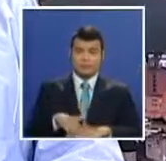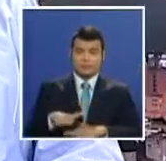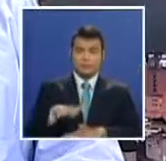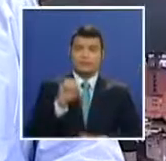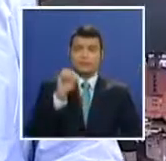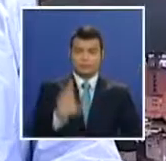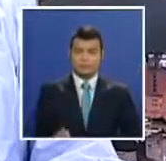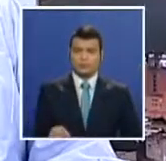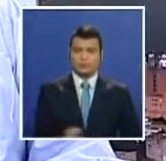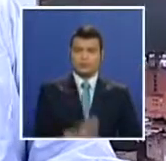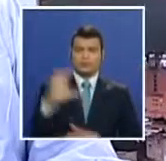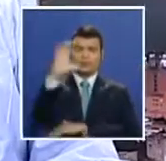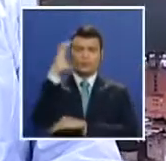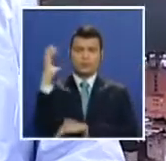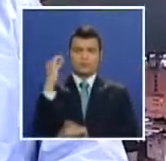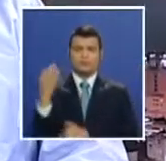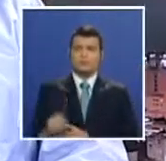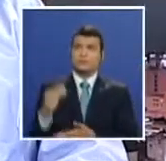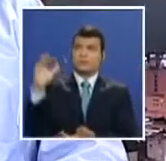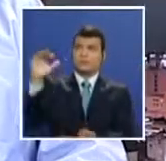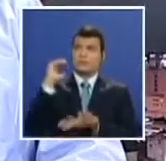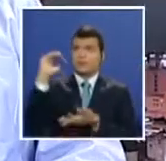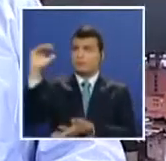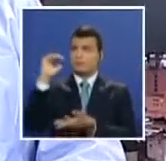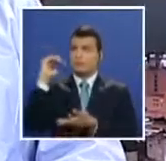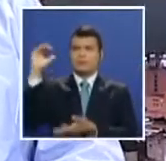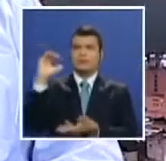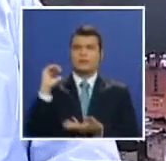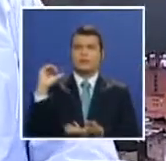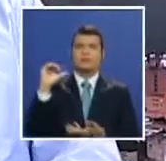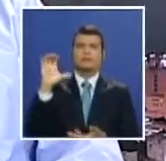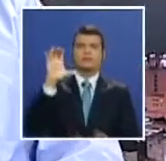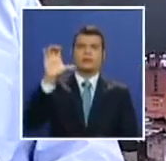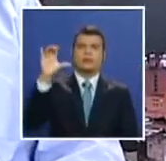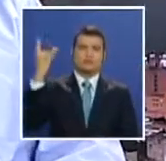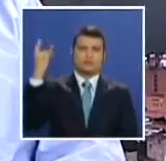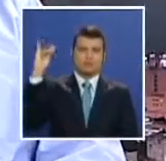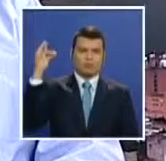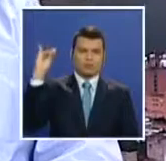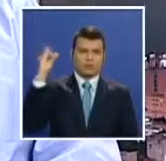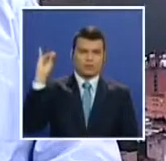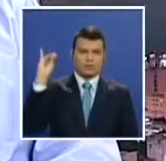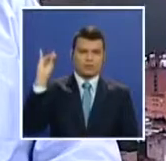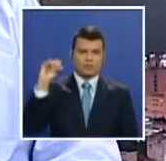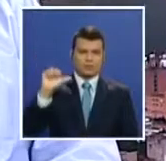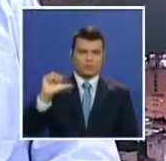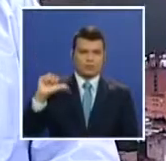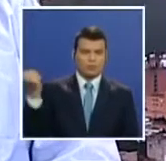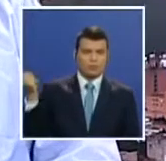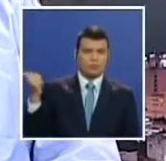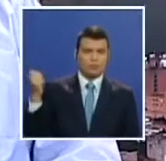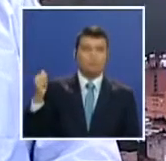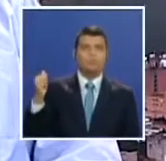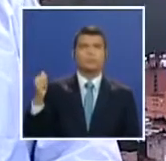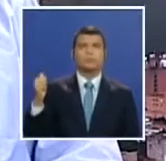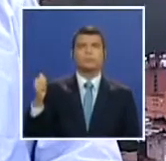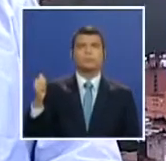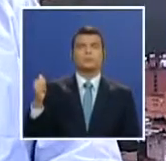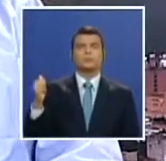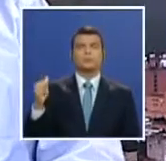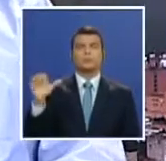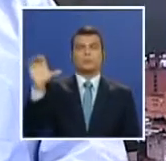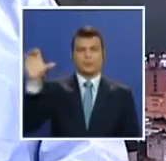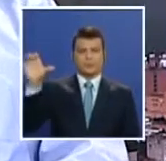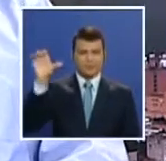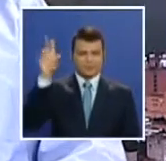suroccidente colombiano con las importaciones innecesarias de bolivia no y en algunos casos muy puntuales de